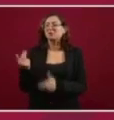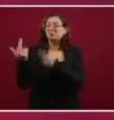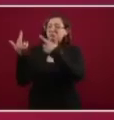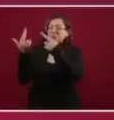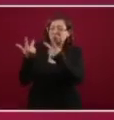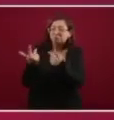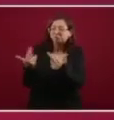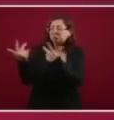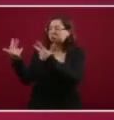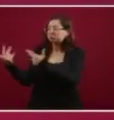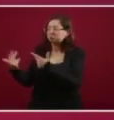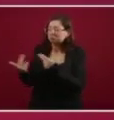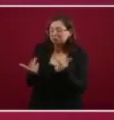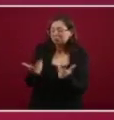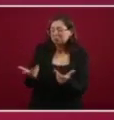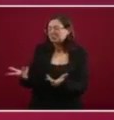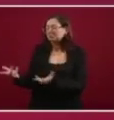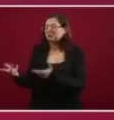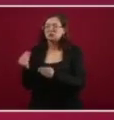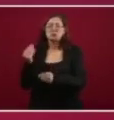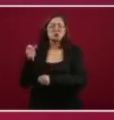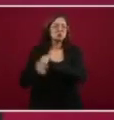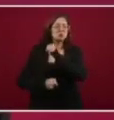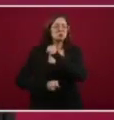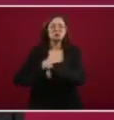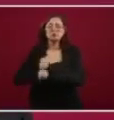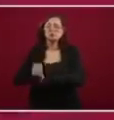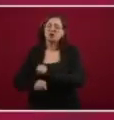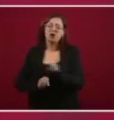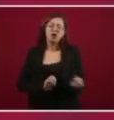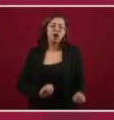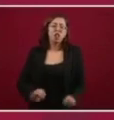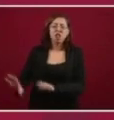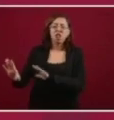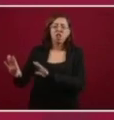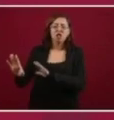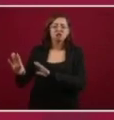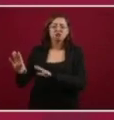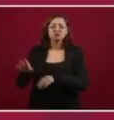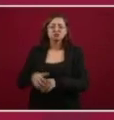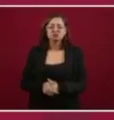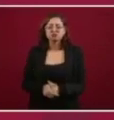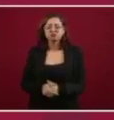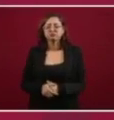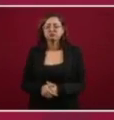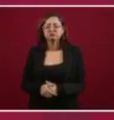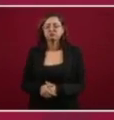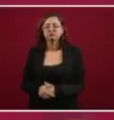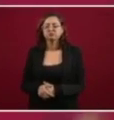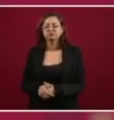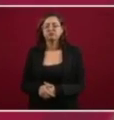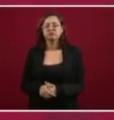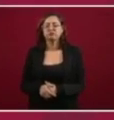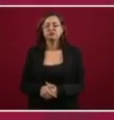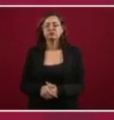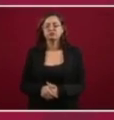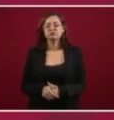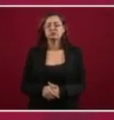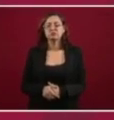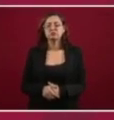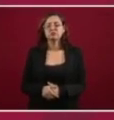destruidos completamente. Llevan ya muchos años. Hay hospitales,